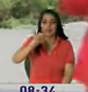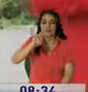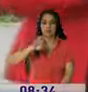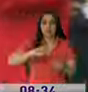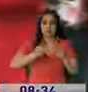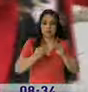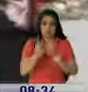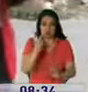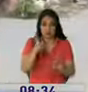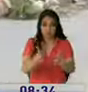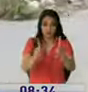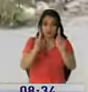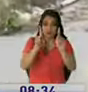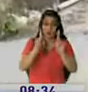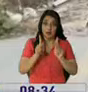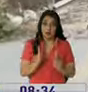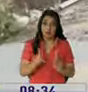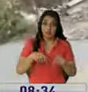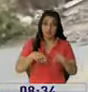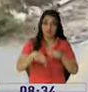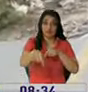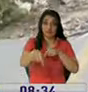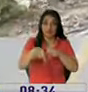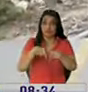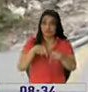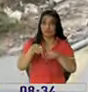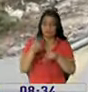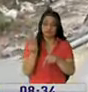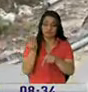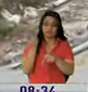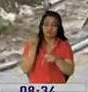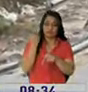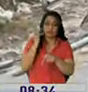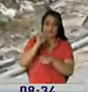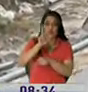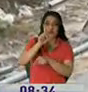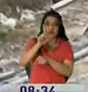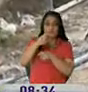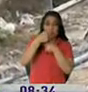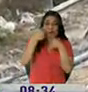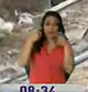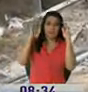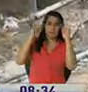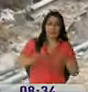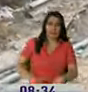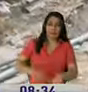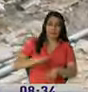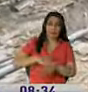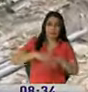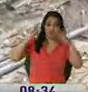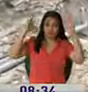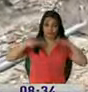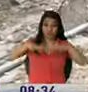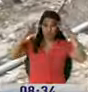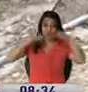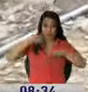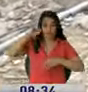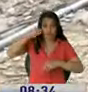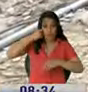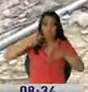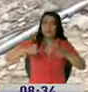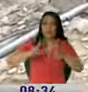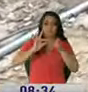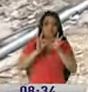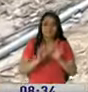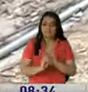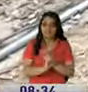este puente vehicular que se encuentra a mis espaldas colapsó el pasado 31 de marzo por las fuertes lluvias y también por la falta